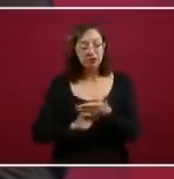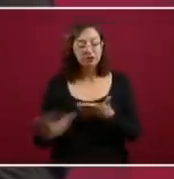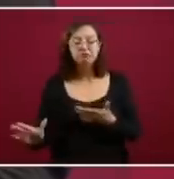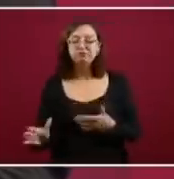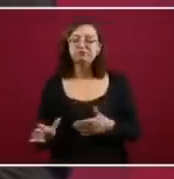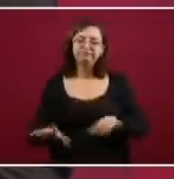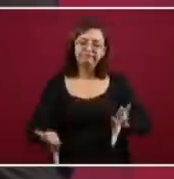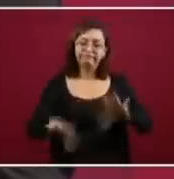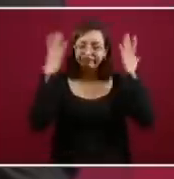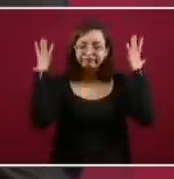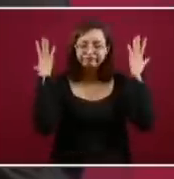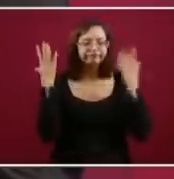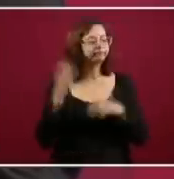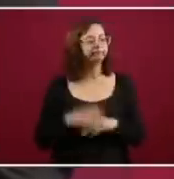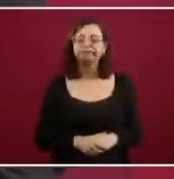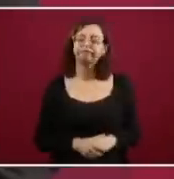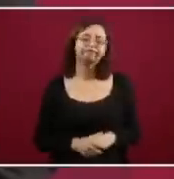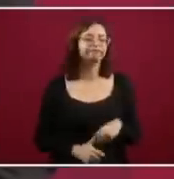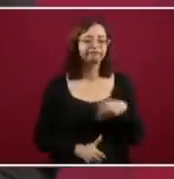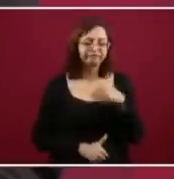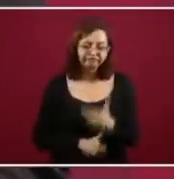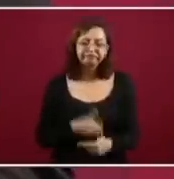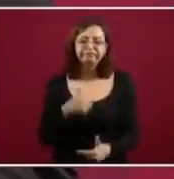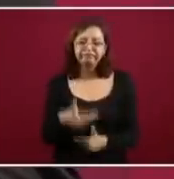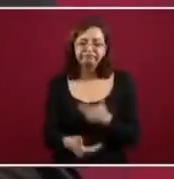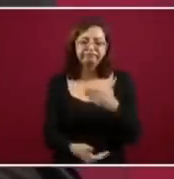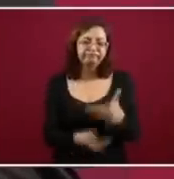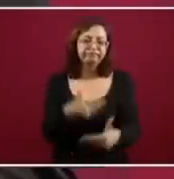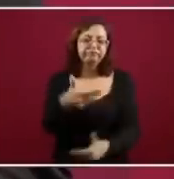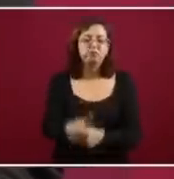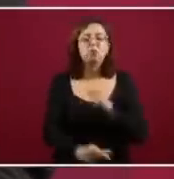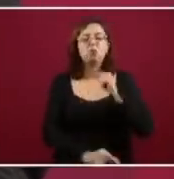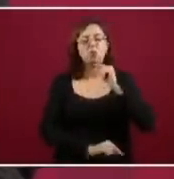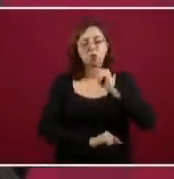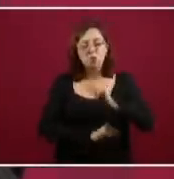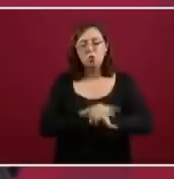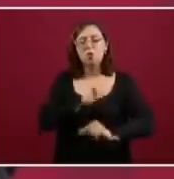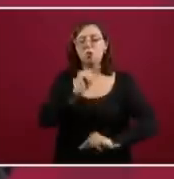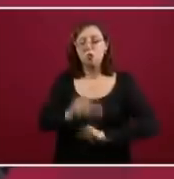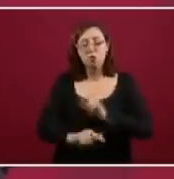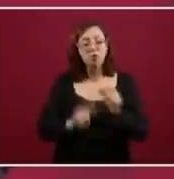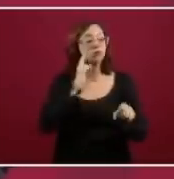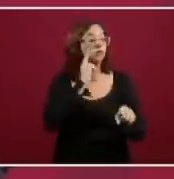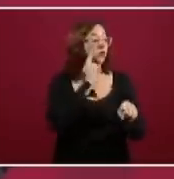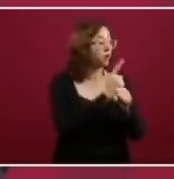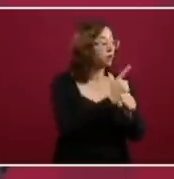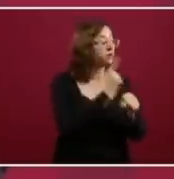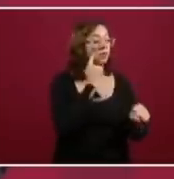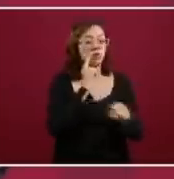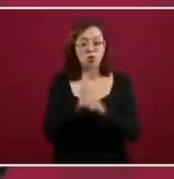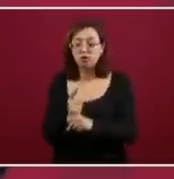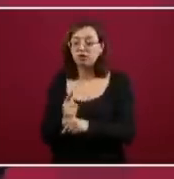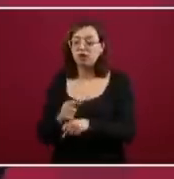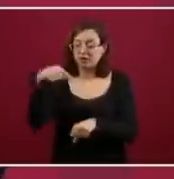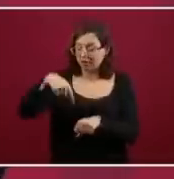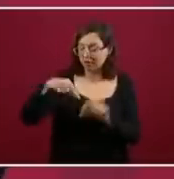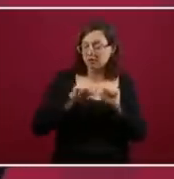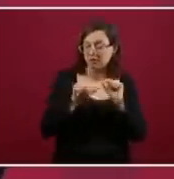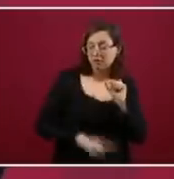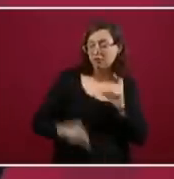pero se va avanzando mucho además se van a ir dando cuenta propios y extraños